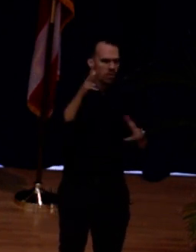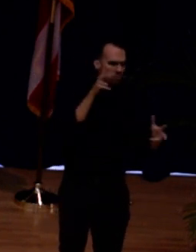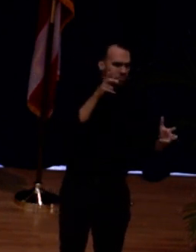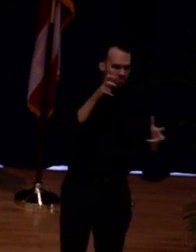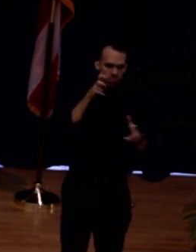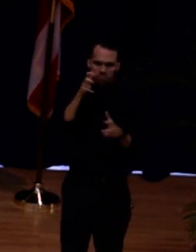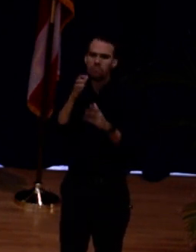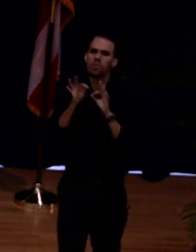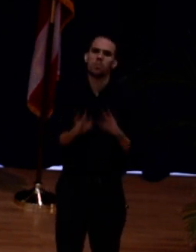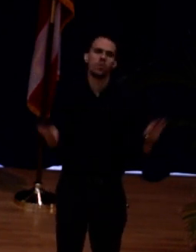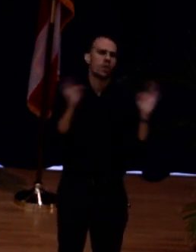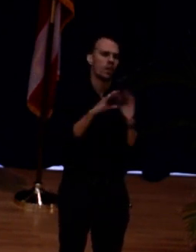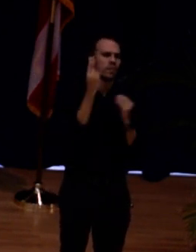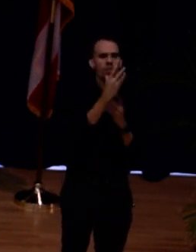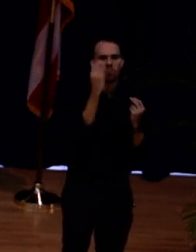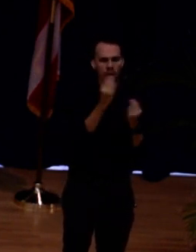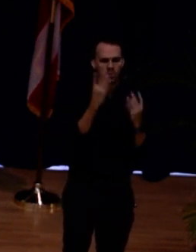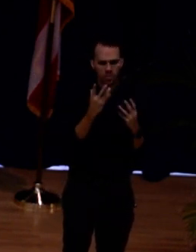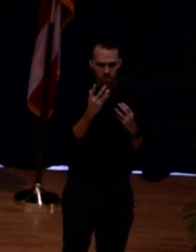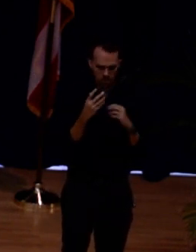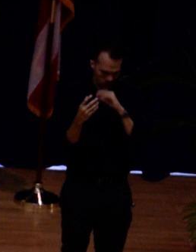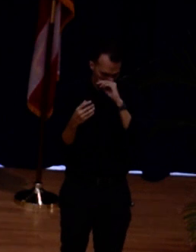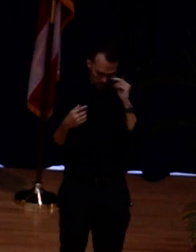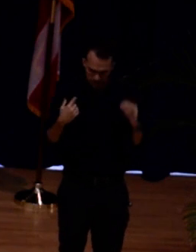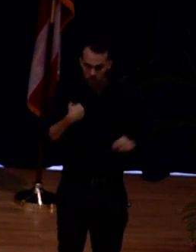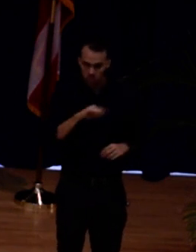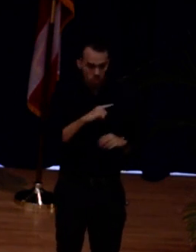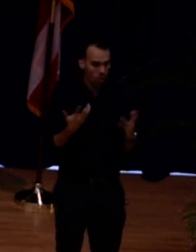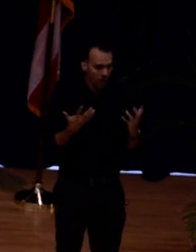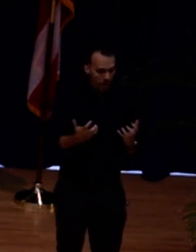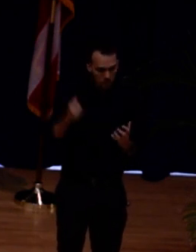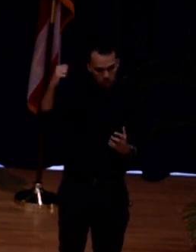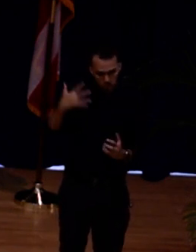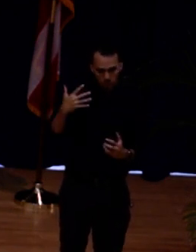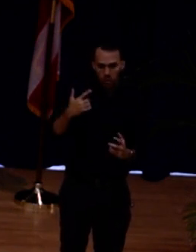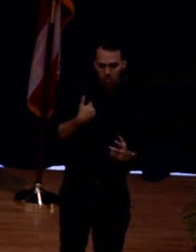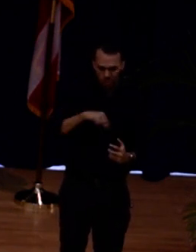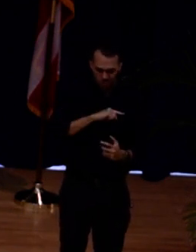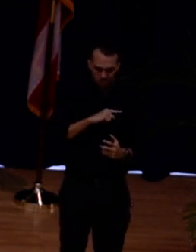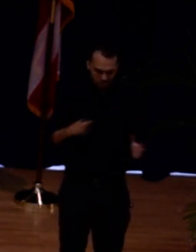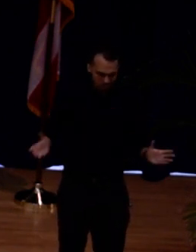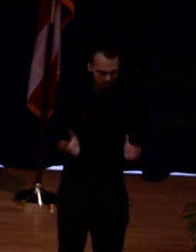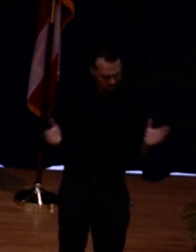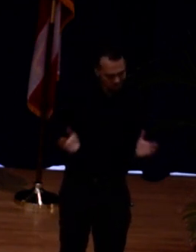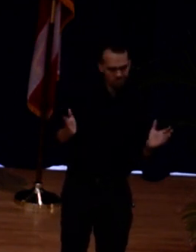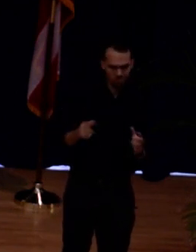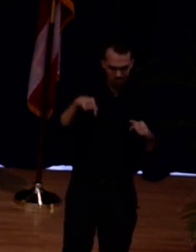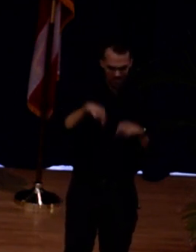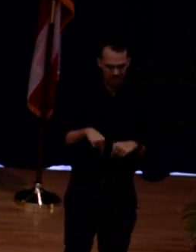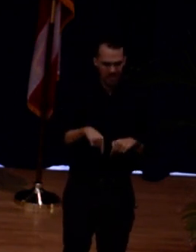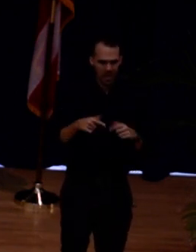¿verdad?, muy valiosa. En Queremos Sol, nosotros insistimos que ese modelo de generación